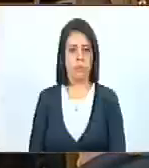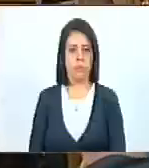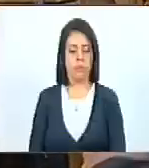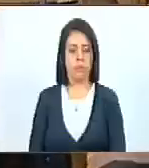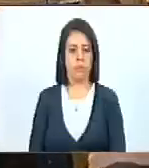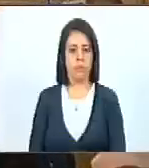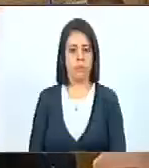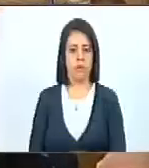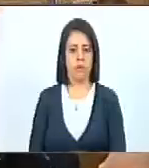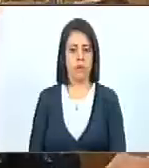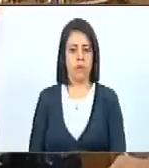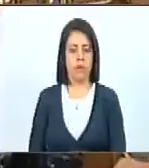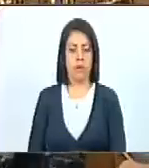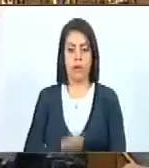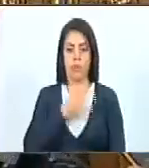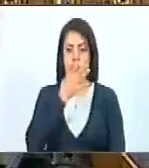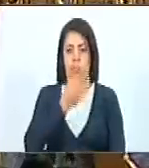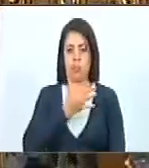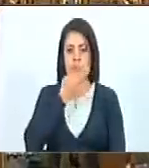Buenas tardes.